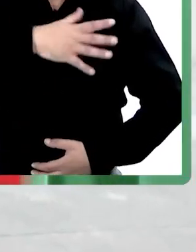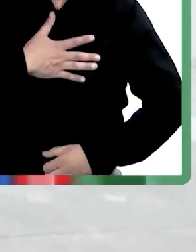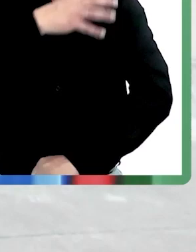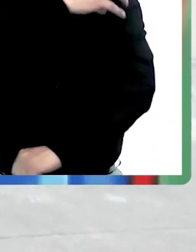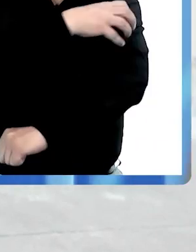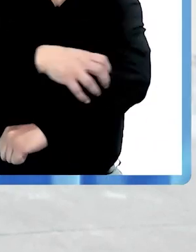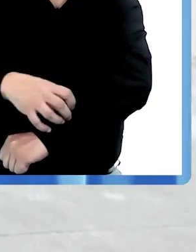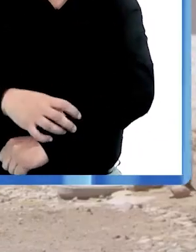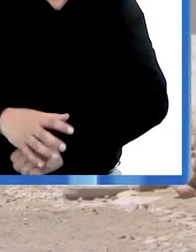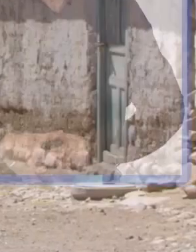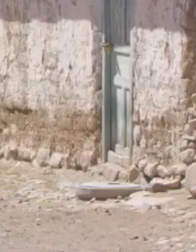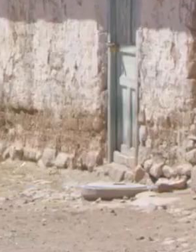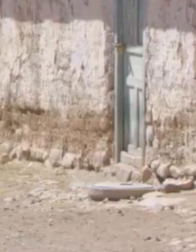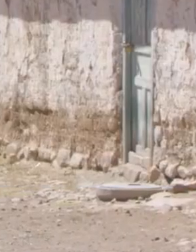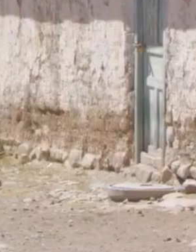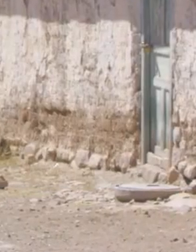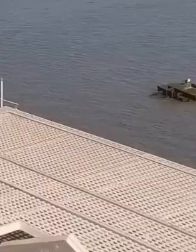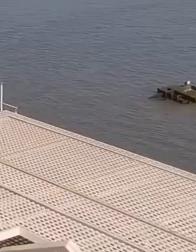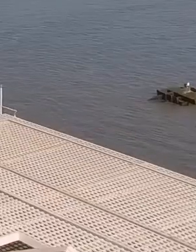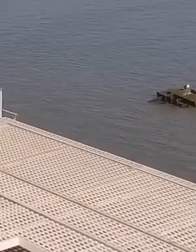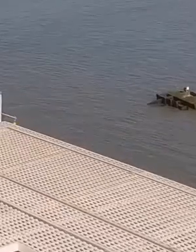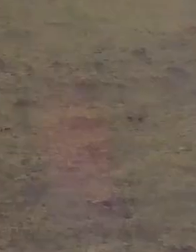Somos las regiones.